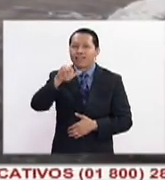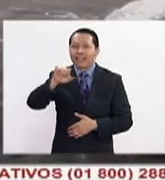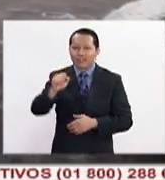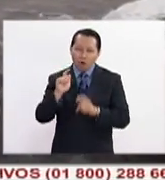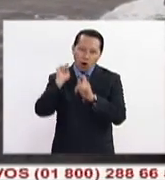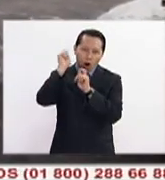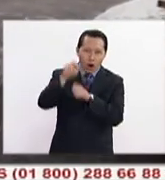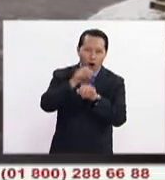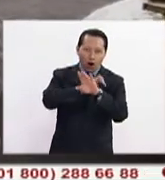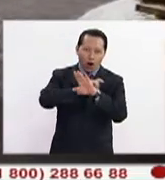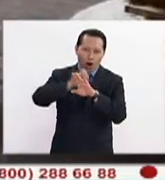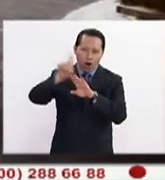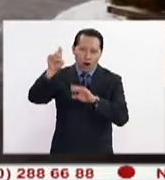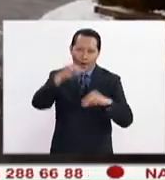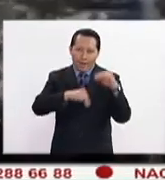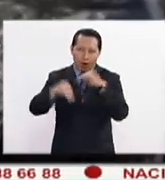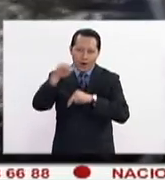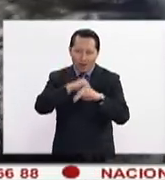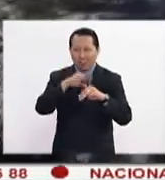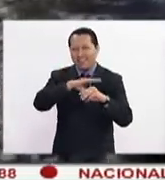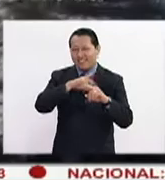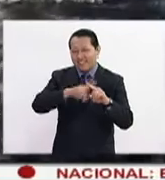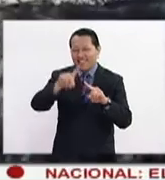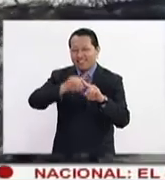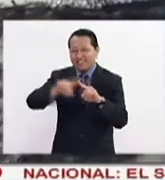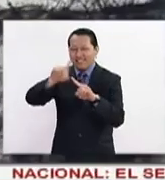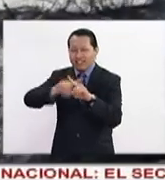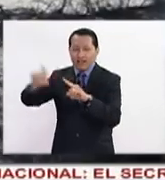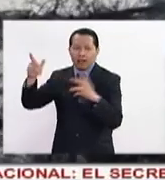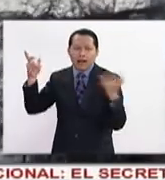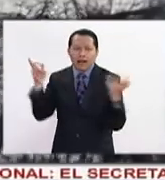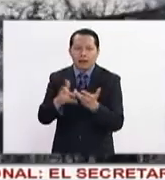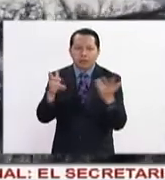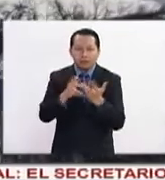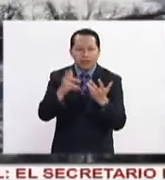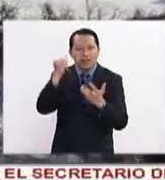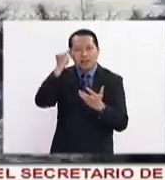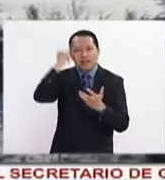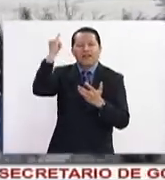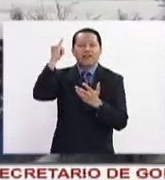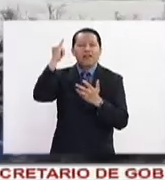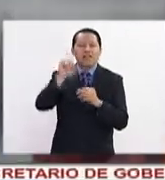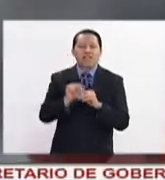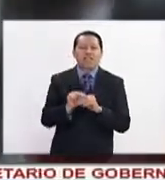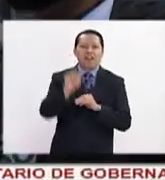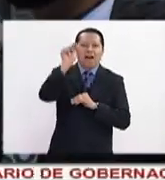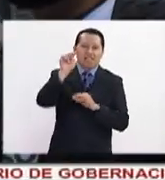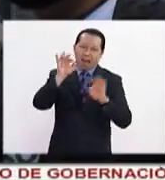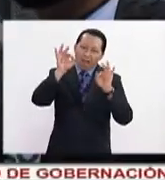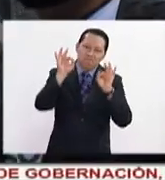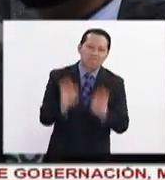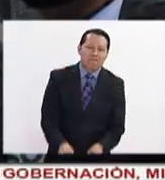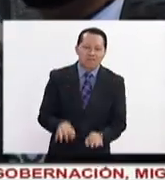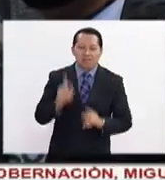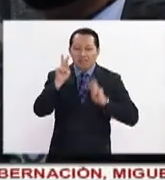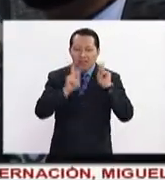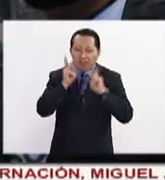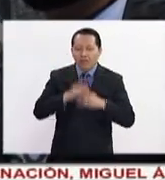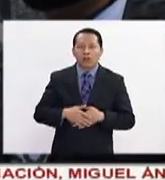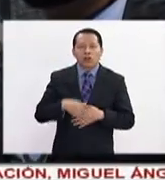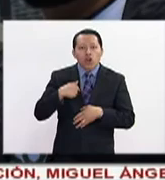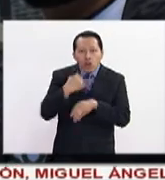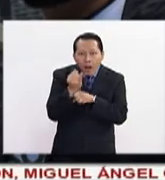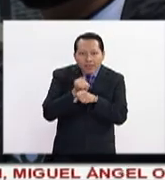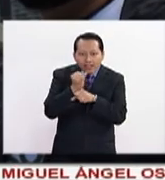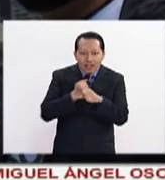República Mexicana y subir las cimas más altas del país, su brújula apuntó hacia el verdadero norte. Investigando me di cuenta que Canadá